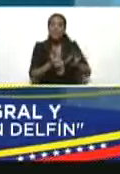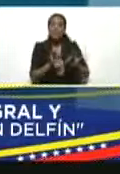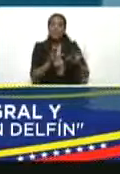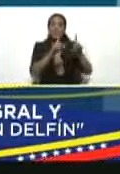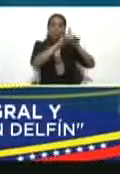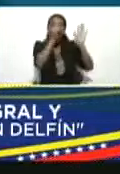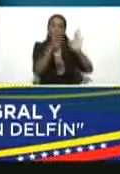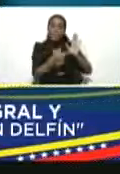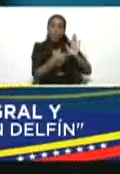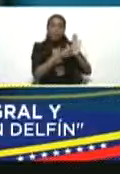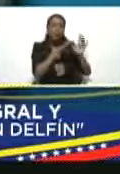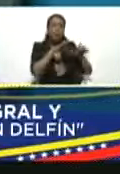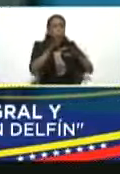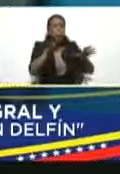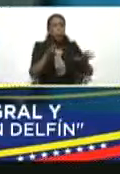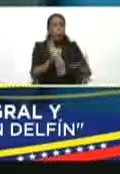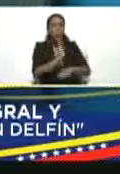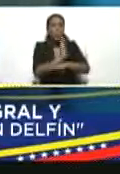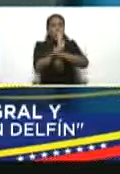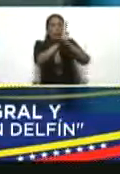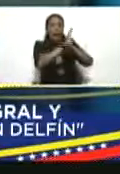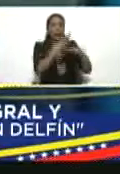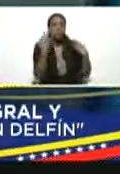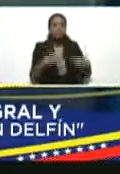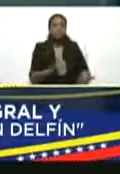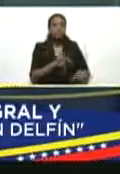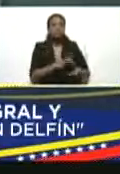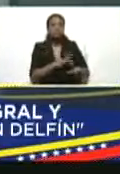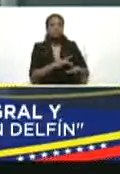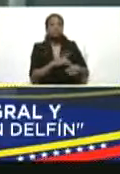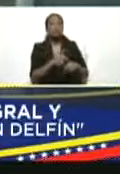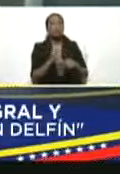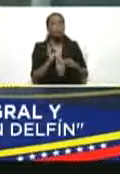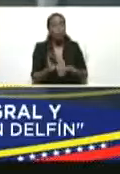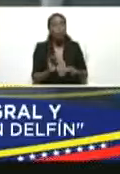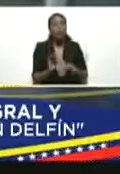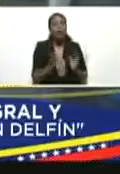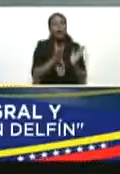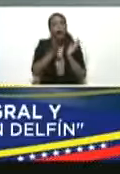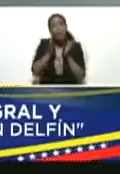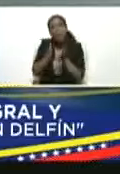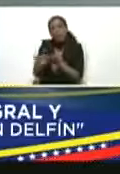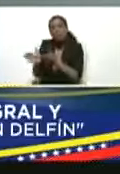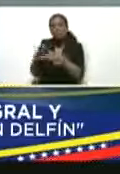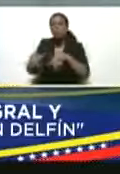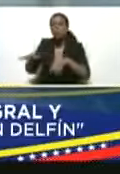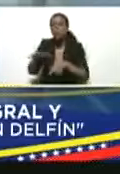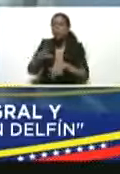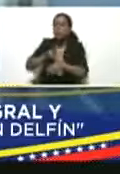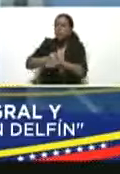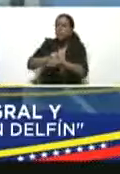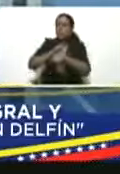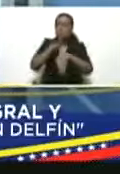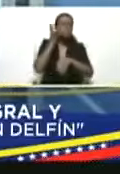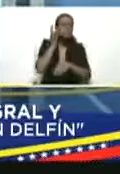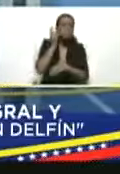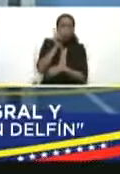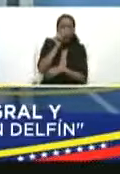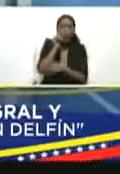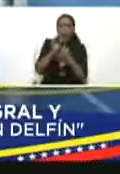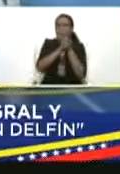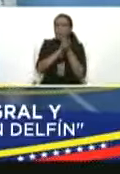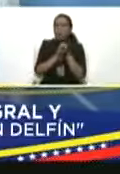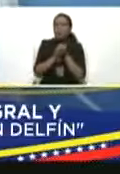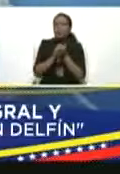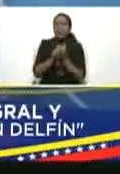general en cuidados intensivos y por aquí vamos entonces doctora doctor compañero